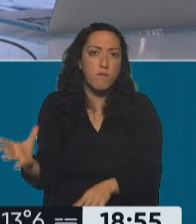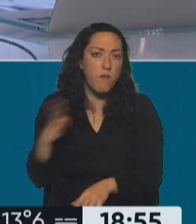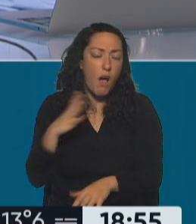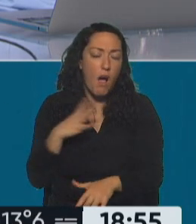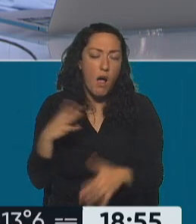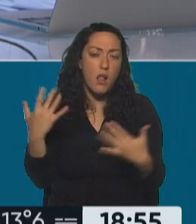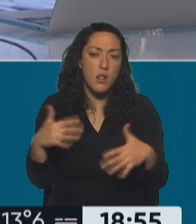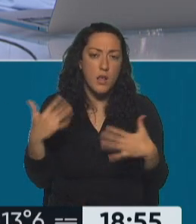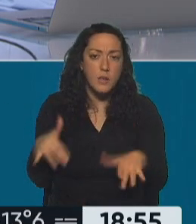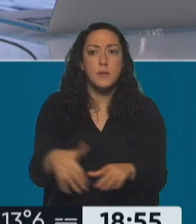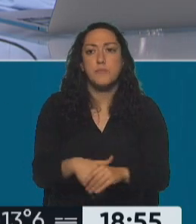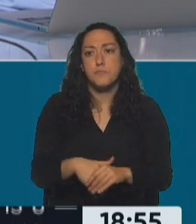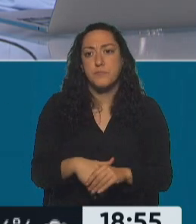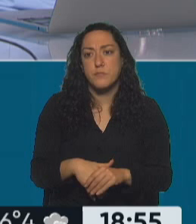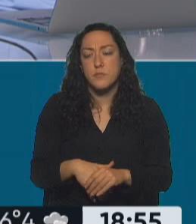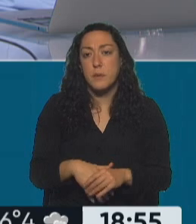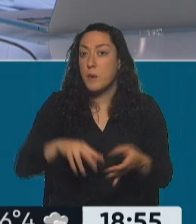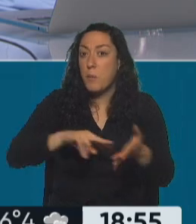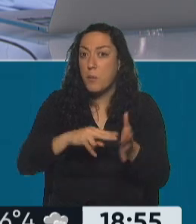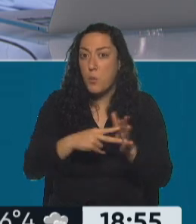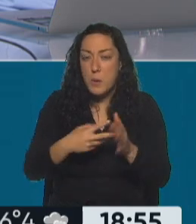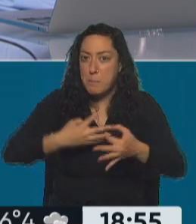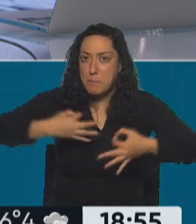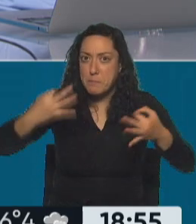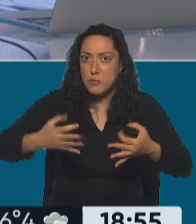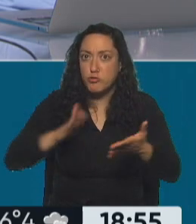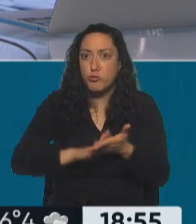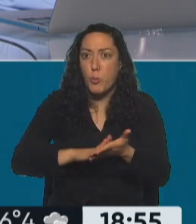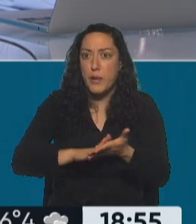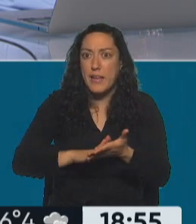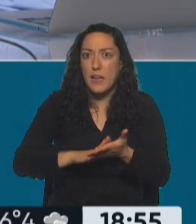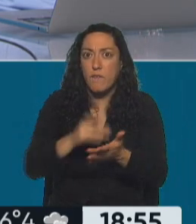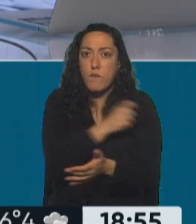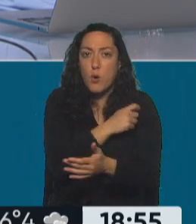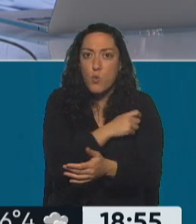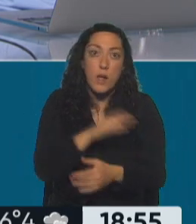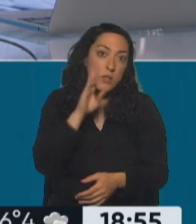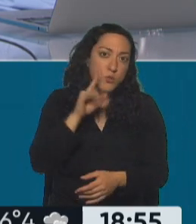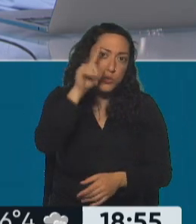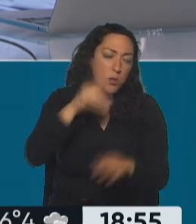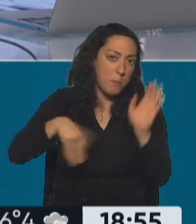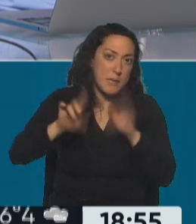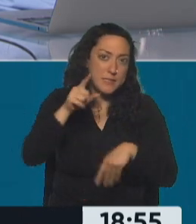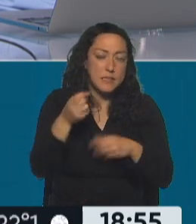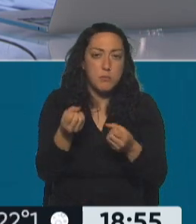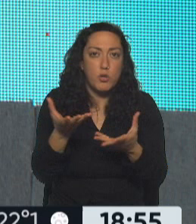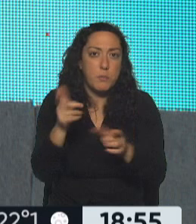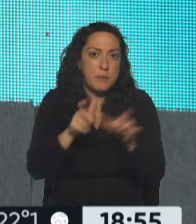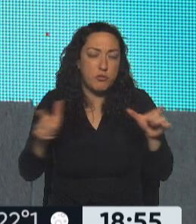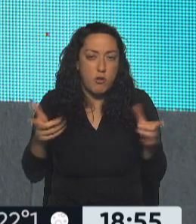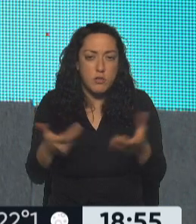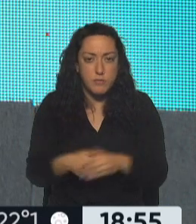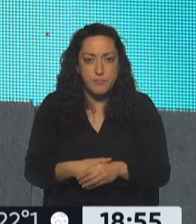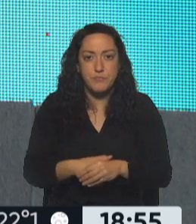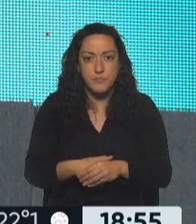uno de los que ha tenido serios problemas para la vacunación ha sido Estados Unidos, con el número de población. En conclusión,